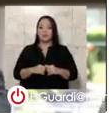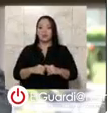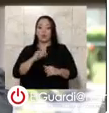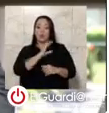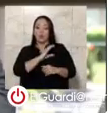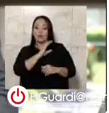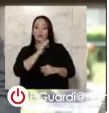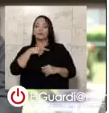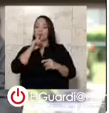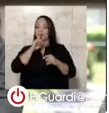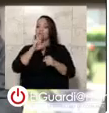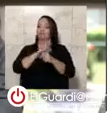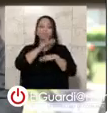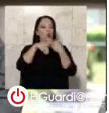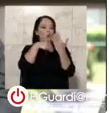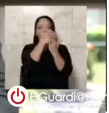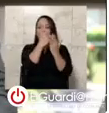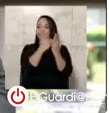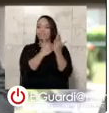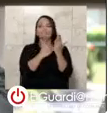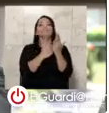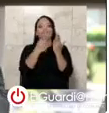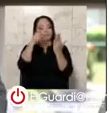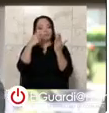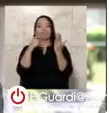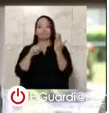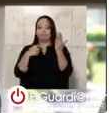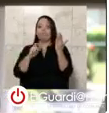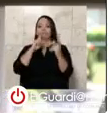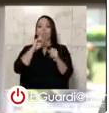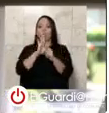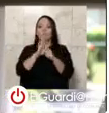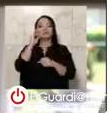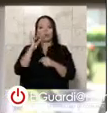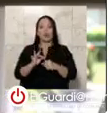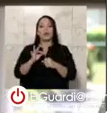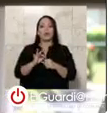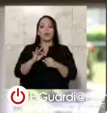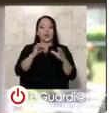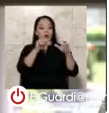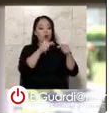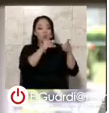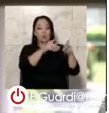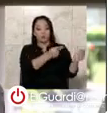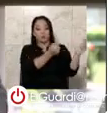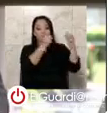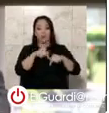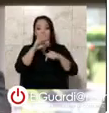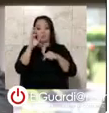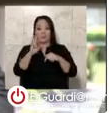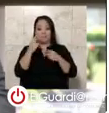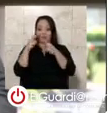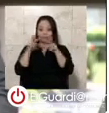cualitativas, hemos cumplido a cabalidad con cada una de ellas. Creo que será una visita exitosa y tendremos buenas